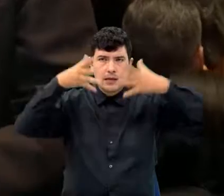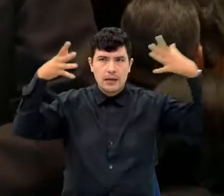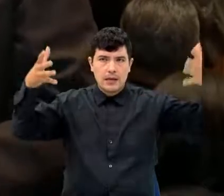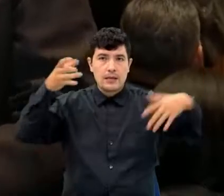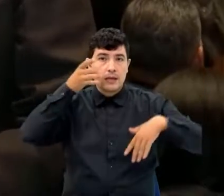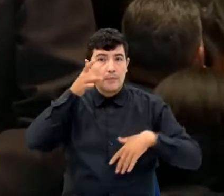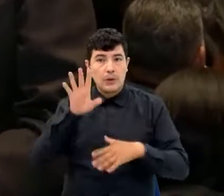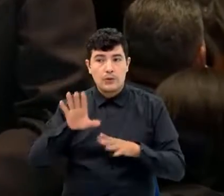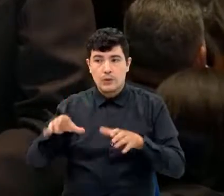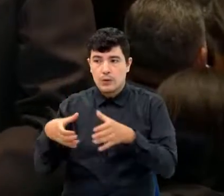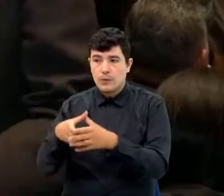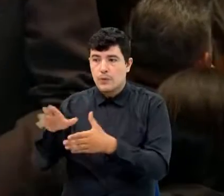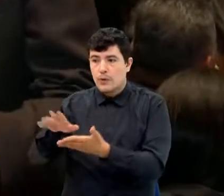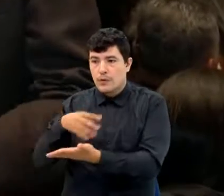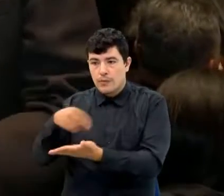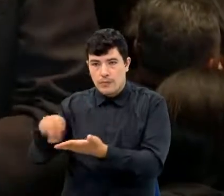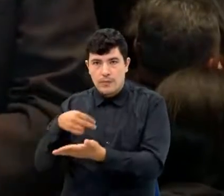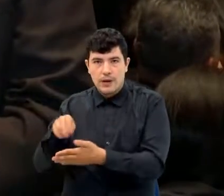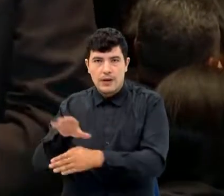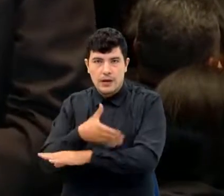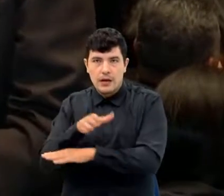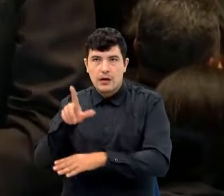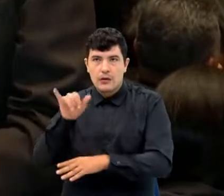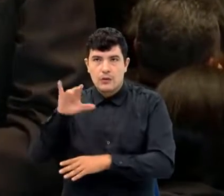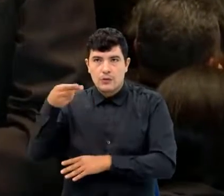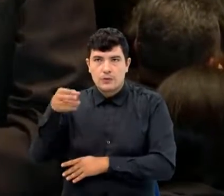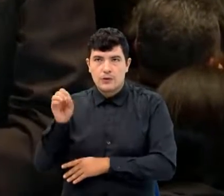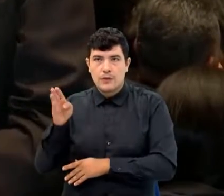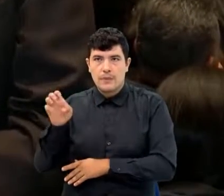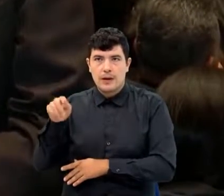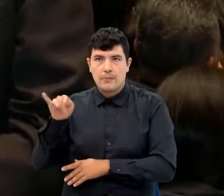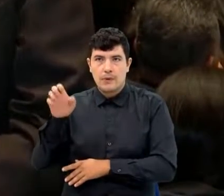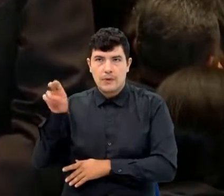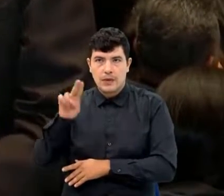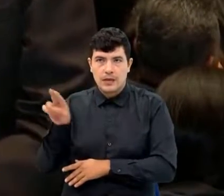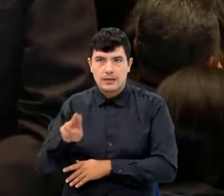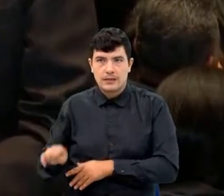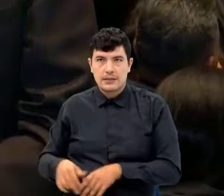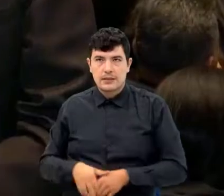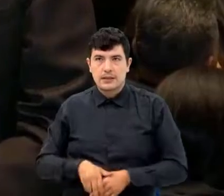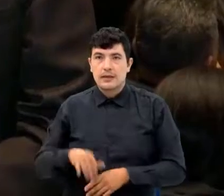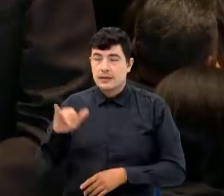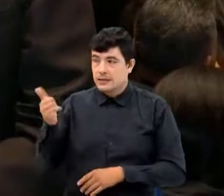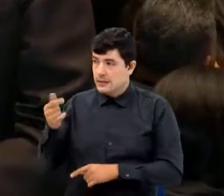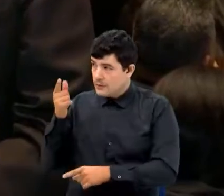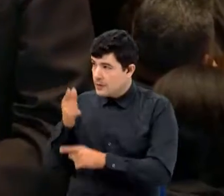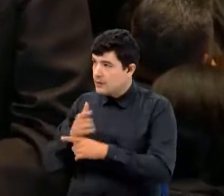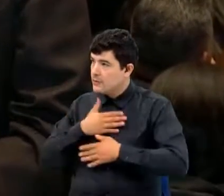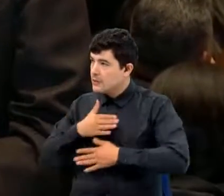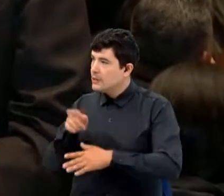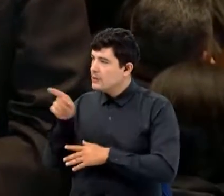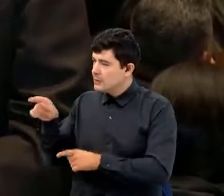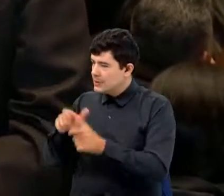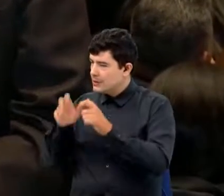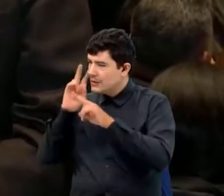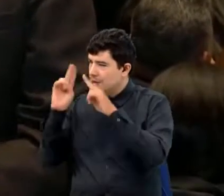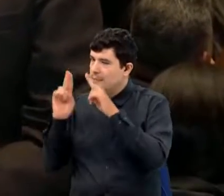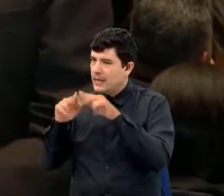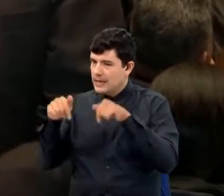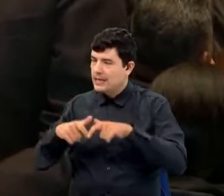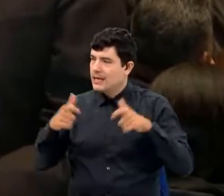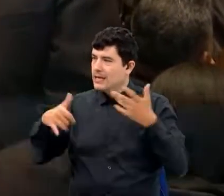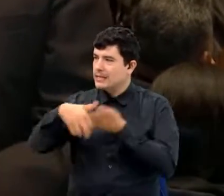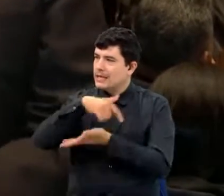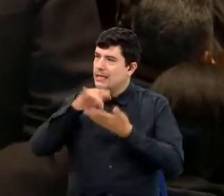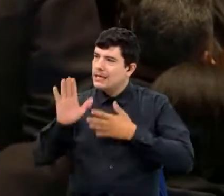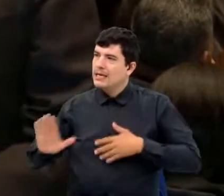la orquesta de Lucho Bermúdez y los Melódicos. Saludemos precisamente a los televidentes del Gran Santander que nos están viendo en este momento y que